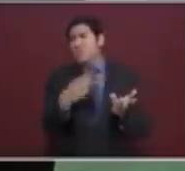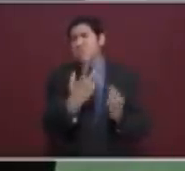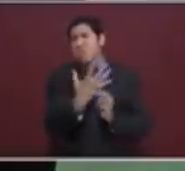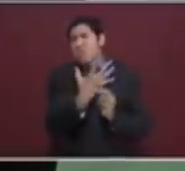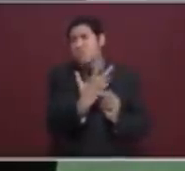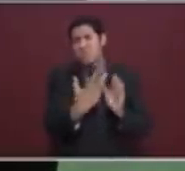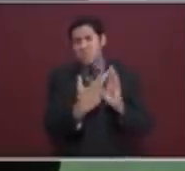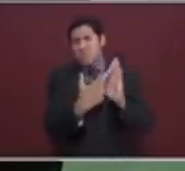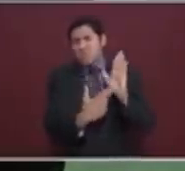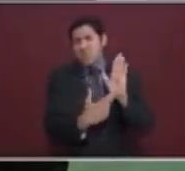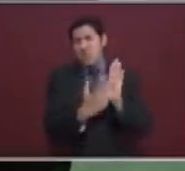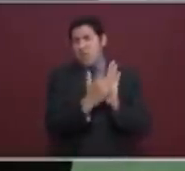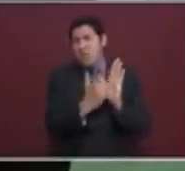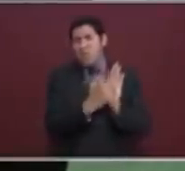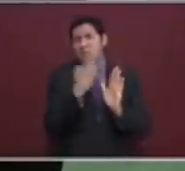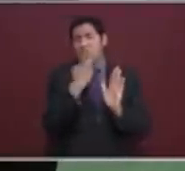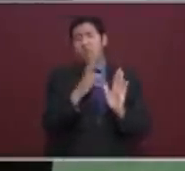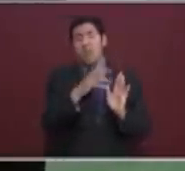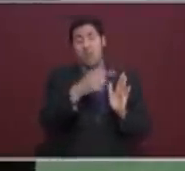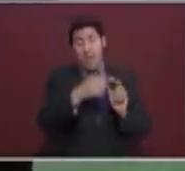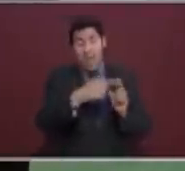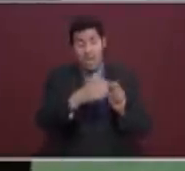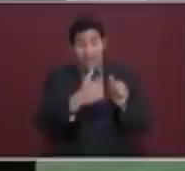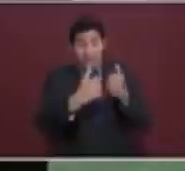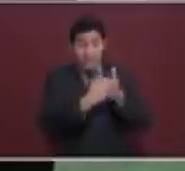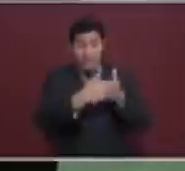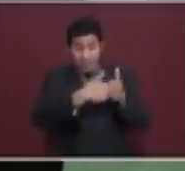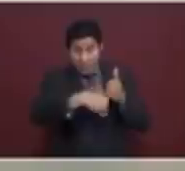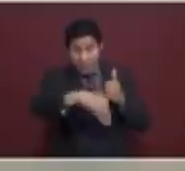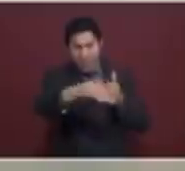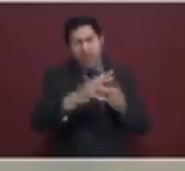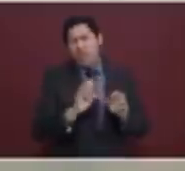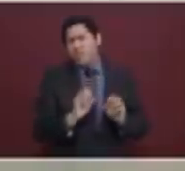de abandono a la zona fronteriza